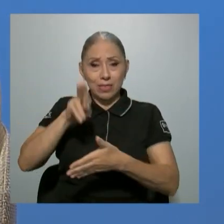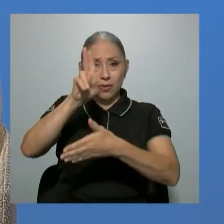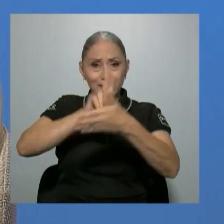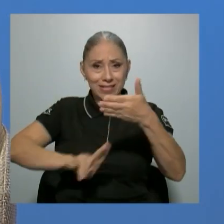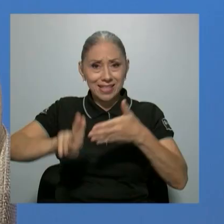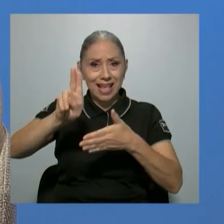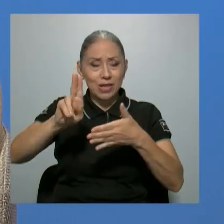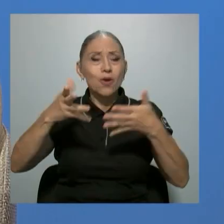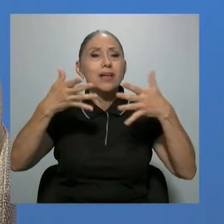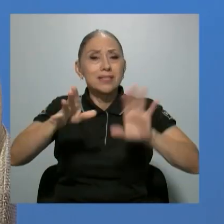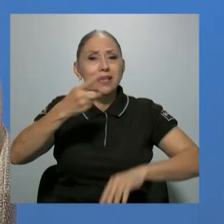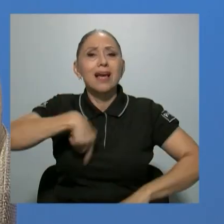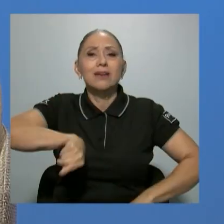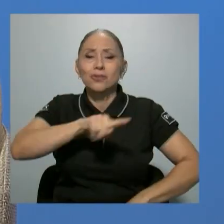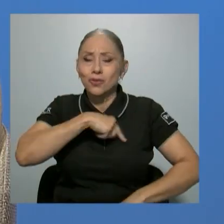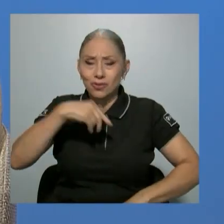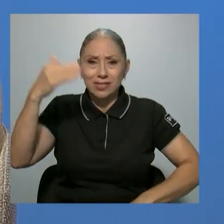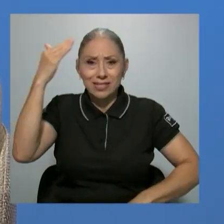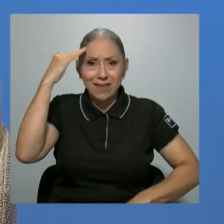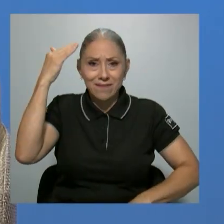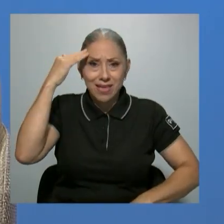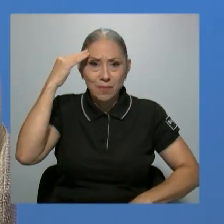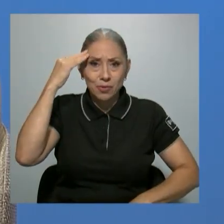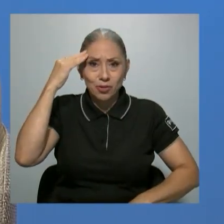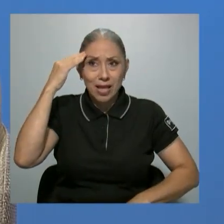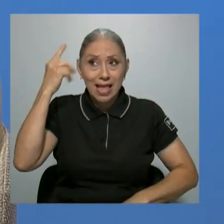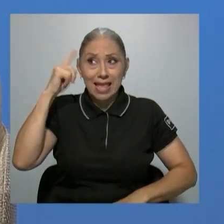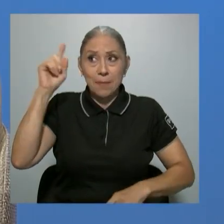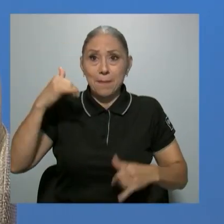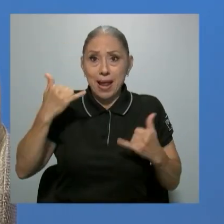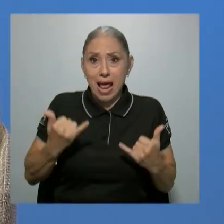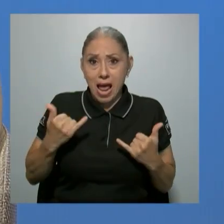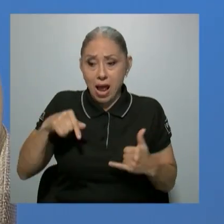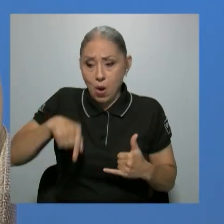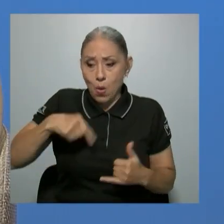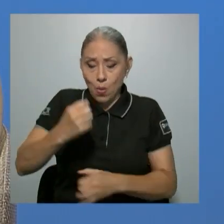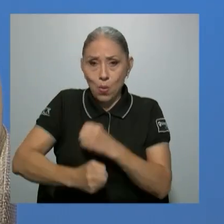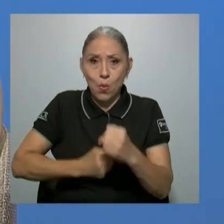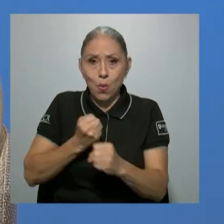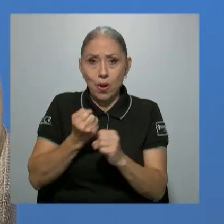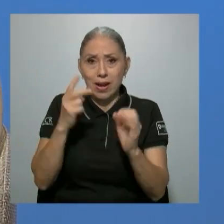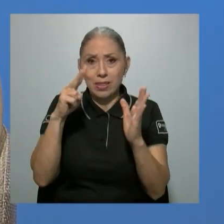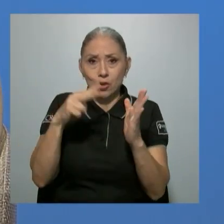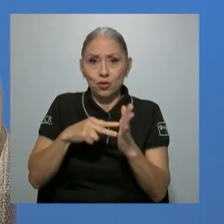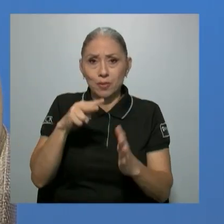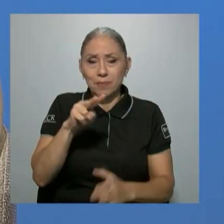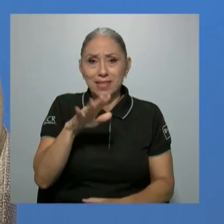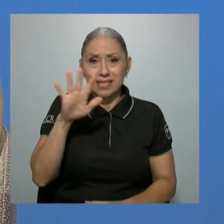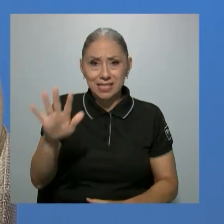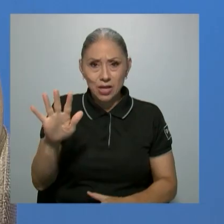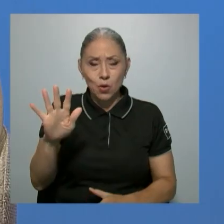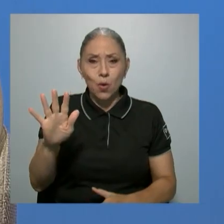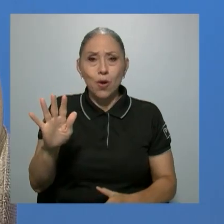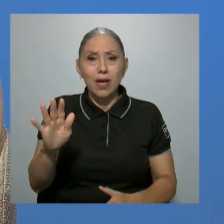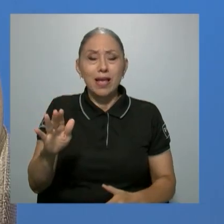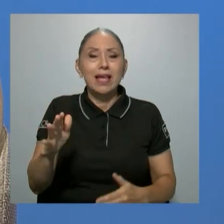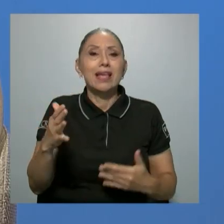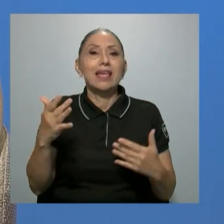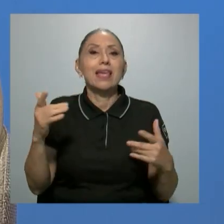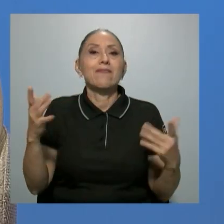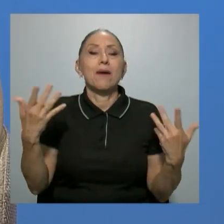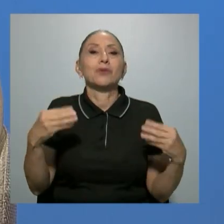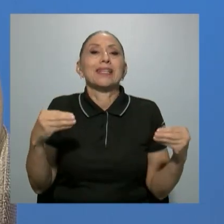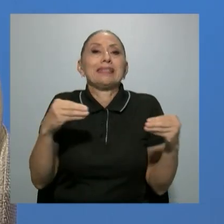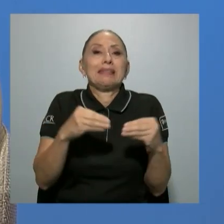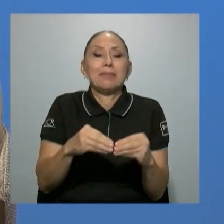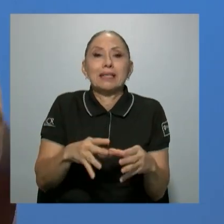ya sabíamos que a esta fecha, o sea que al 2025, íbamos a tener cada vez más